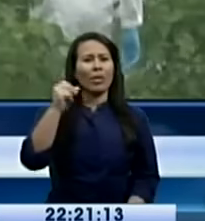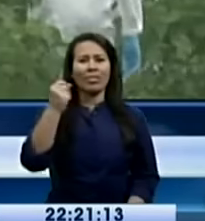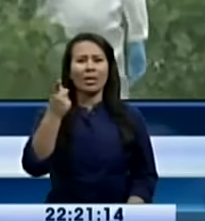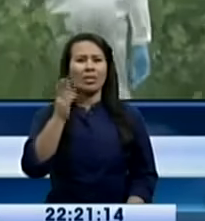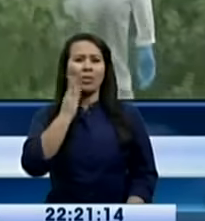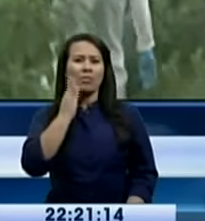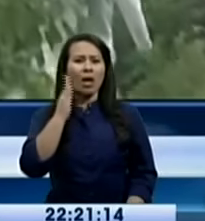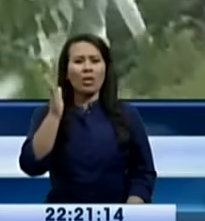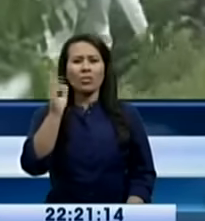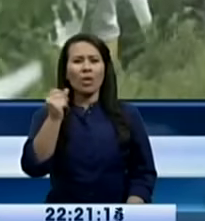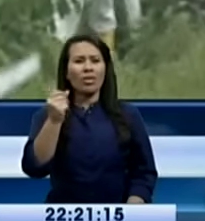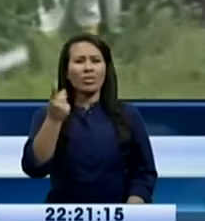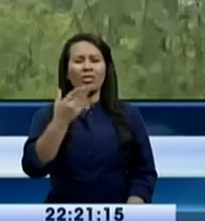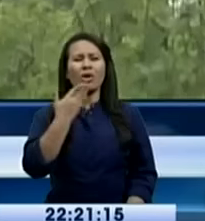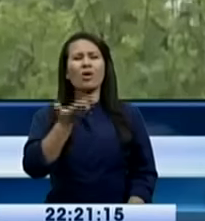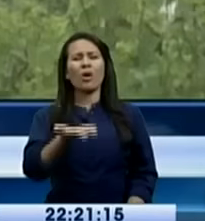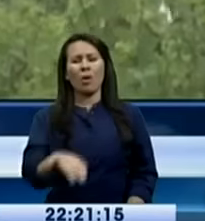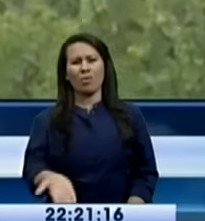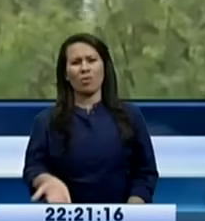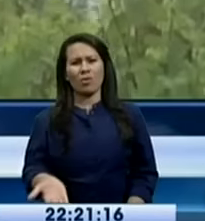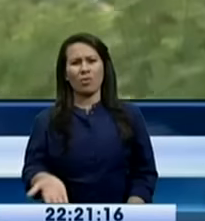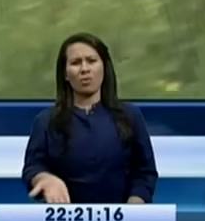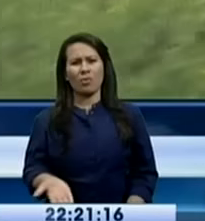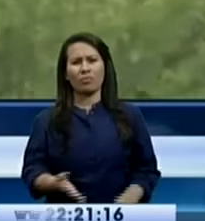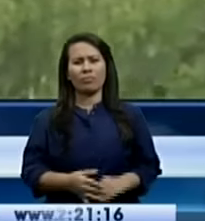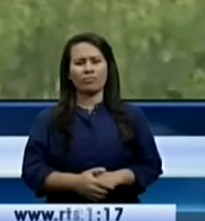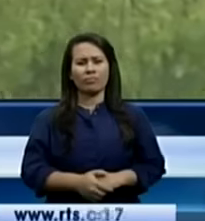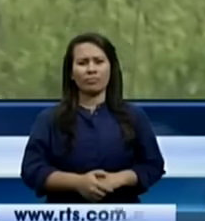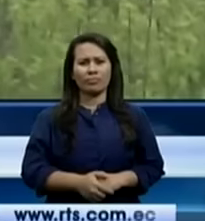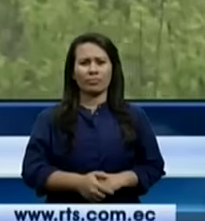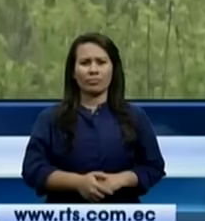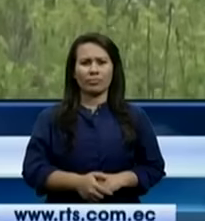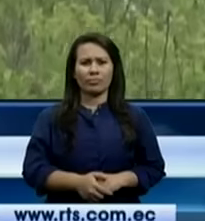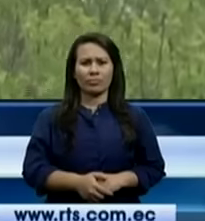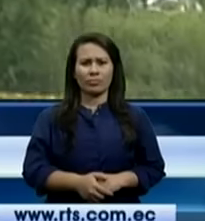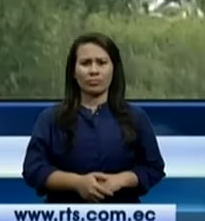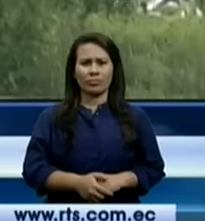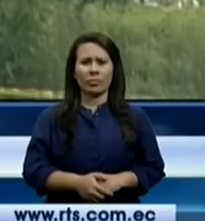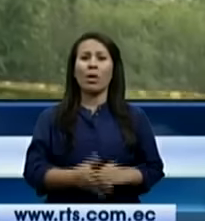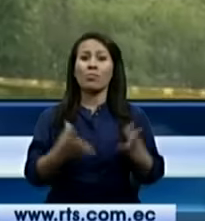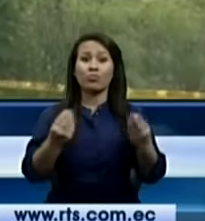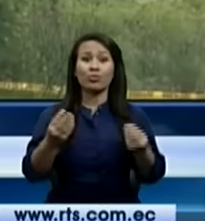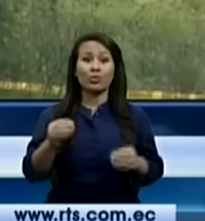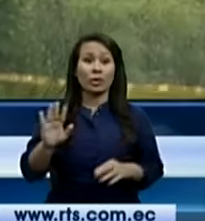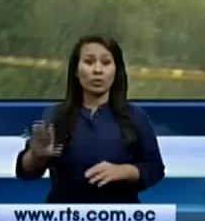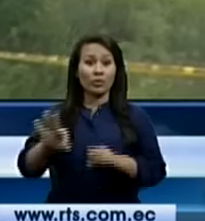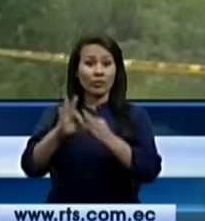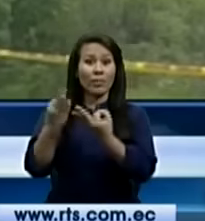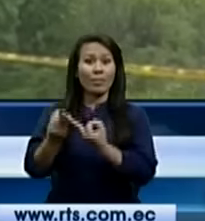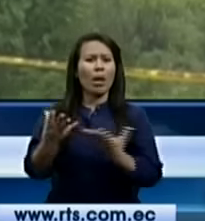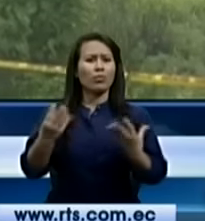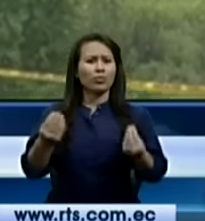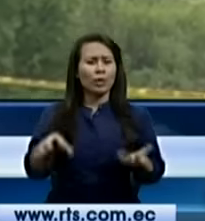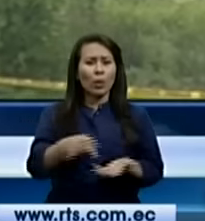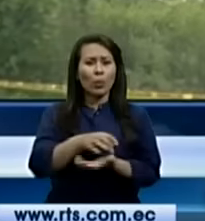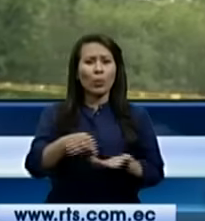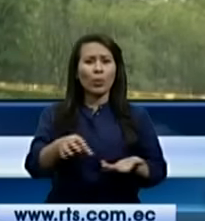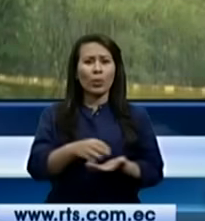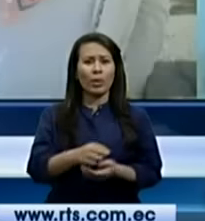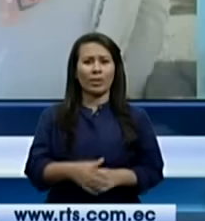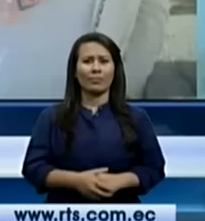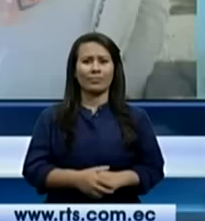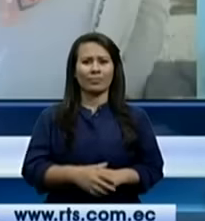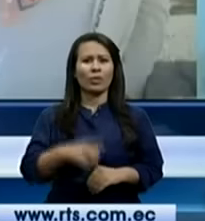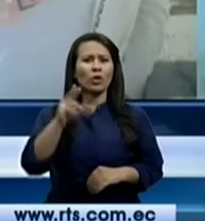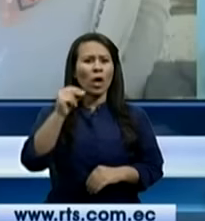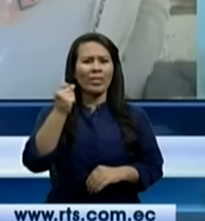la persona que se tenía el doctor de eso Digo, son muchas las dudas que se tienen. Se habla, por ejemplo, de incongruencias